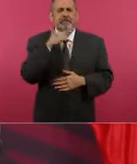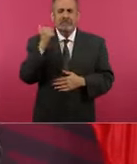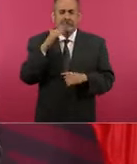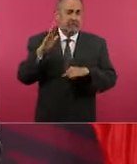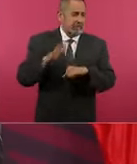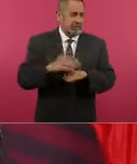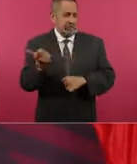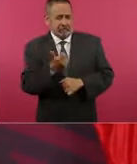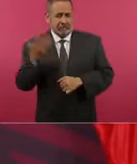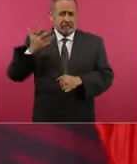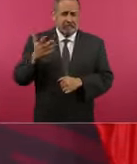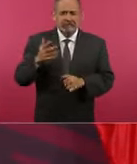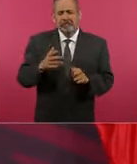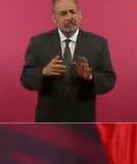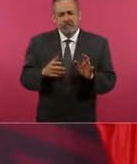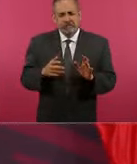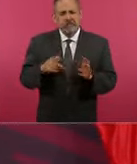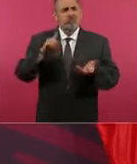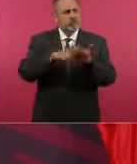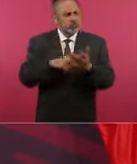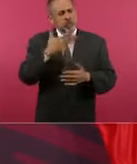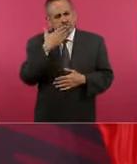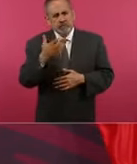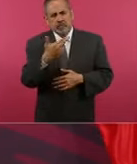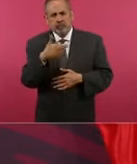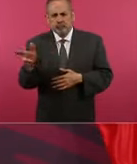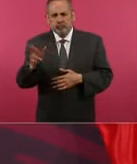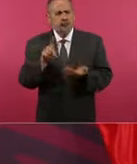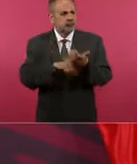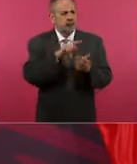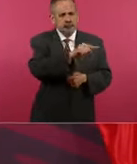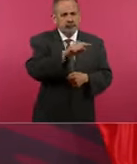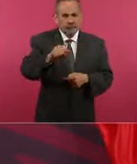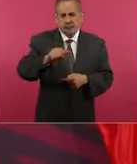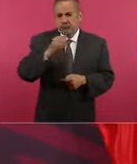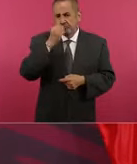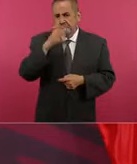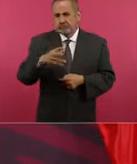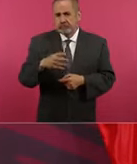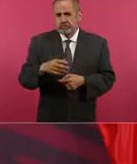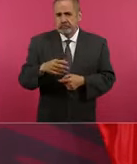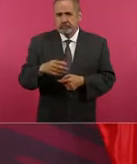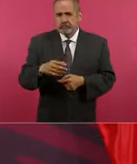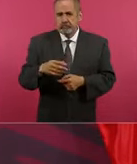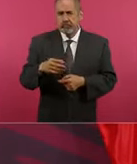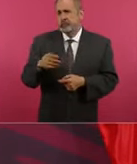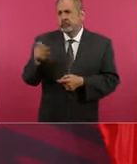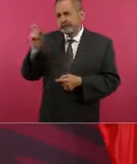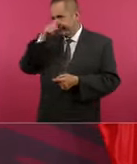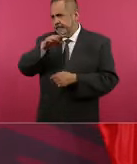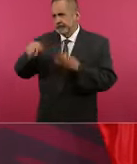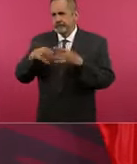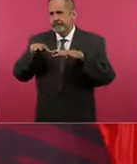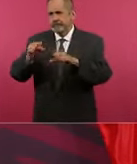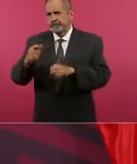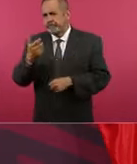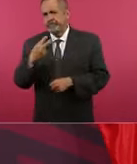en la Condesa, y hay muy buenos restaurantes, la verdad. No todos tienen posibilidad de ir, pero